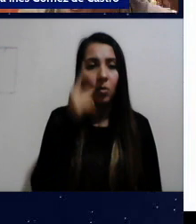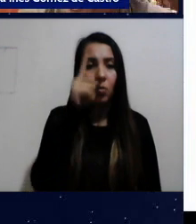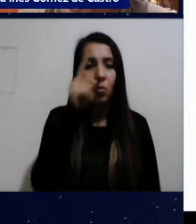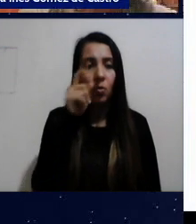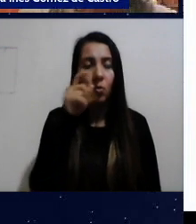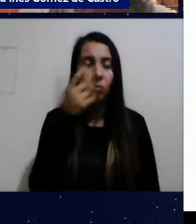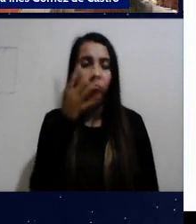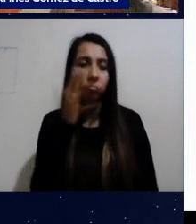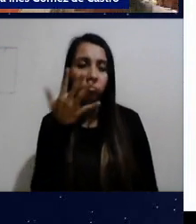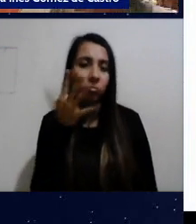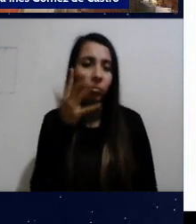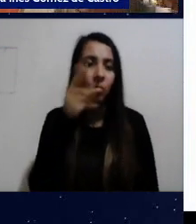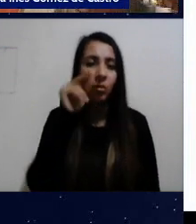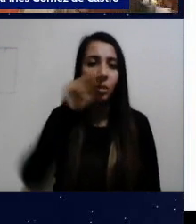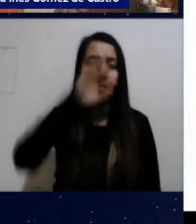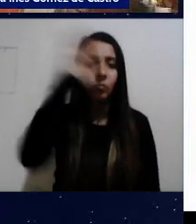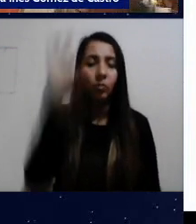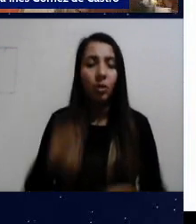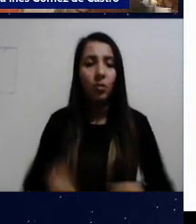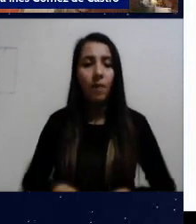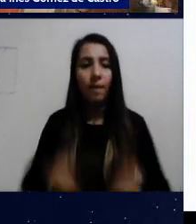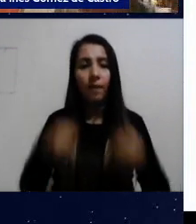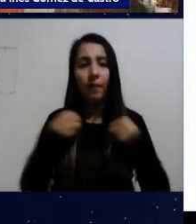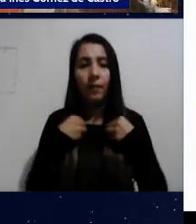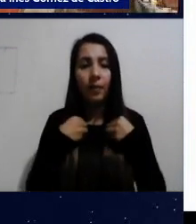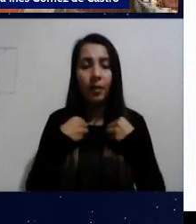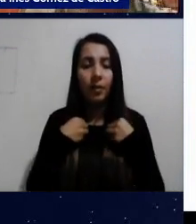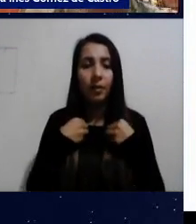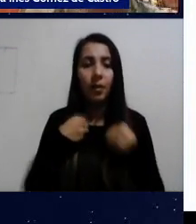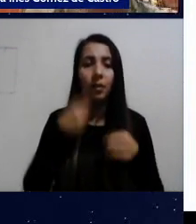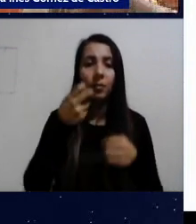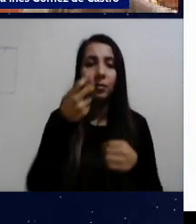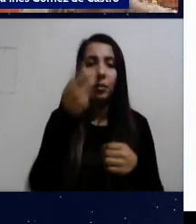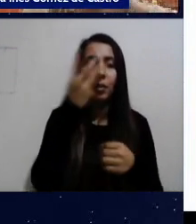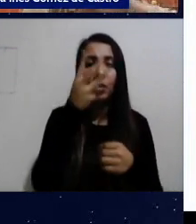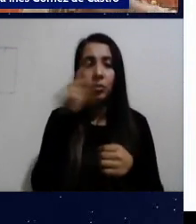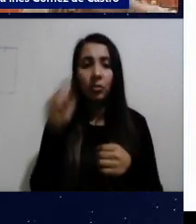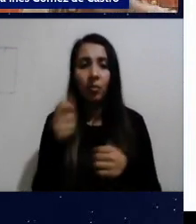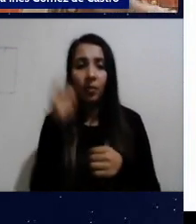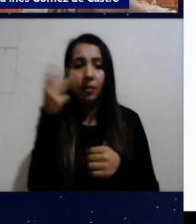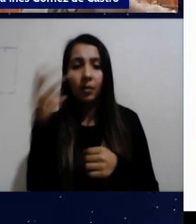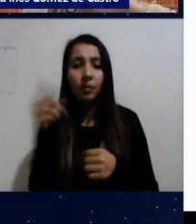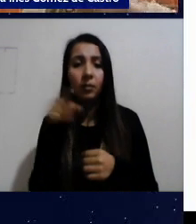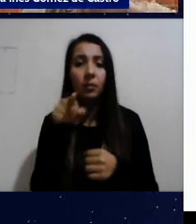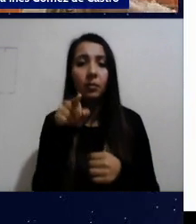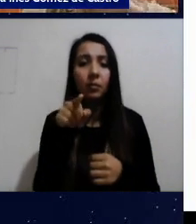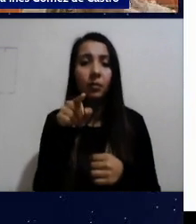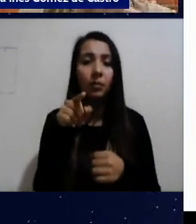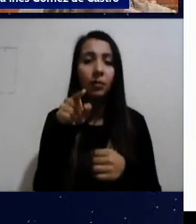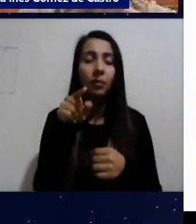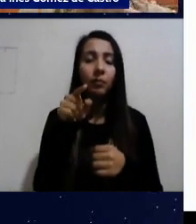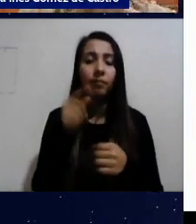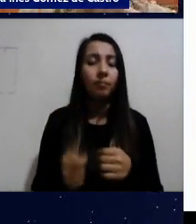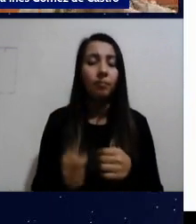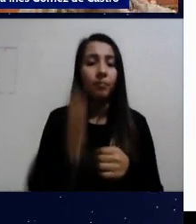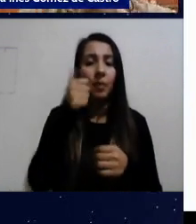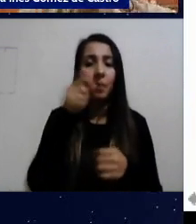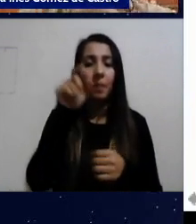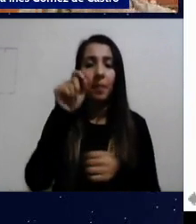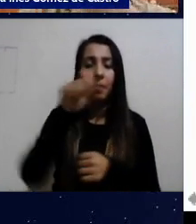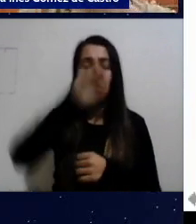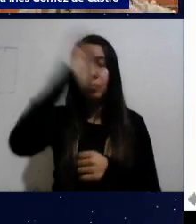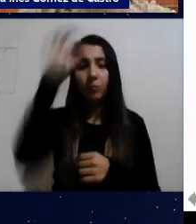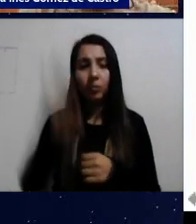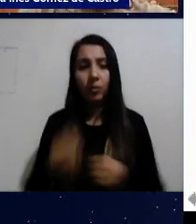es en el primer 20% de la vida del universo. Y como veis, la